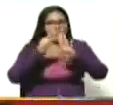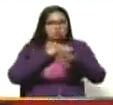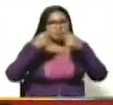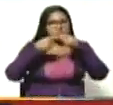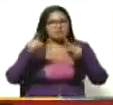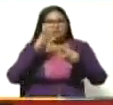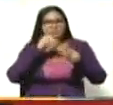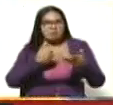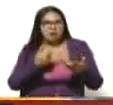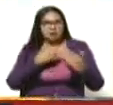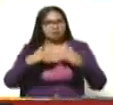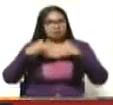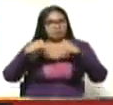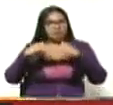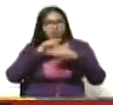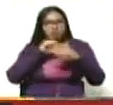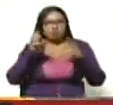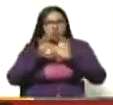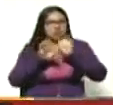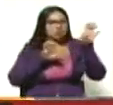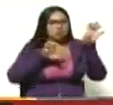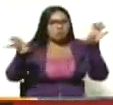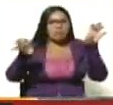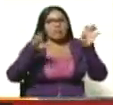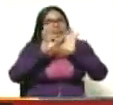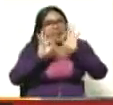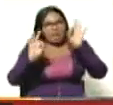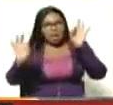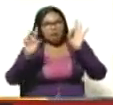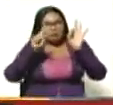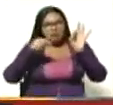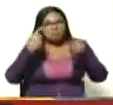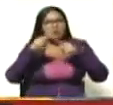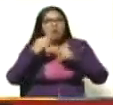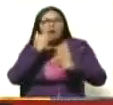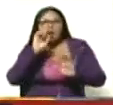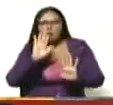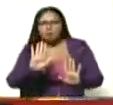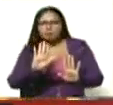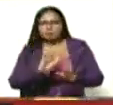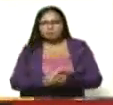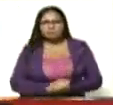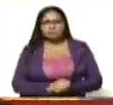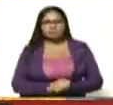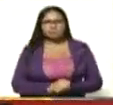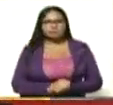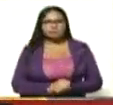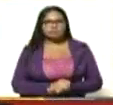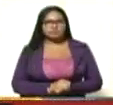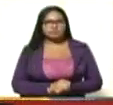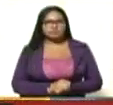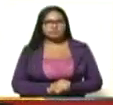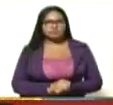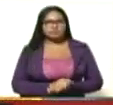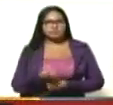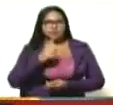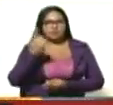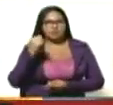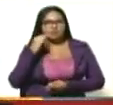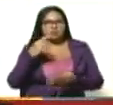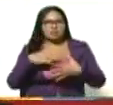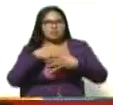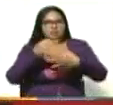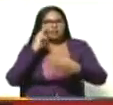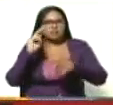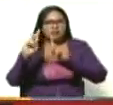diferentes. Tal vez estamos lejos, pero hay una cosa. We should never try to see ourselves differently because no tenemos que intentar